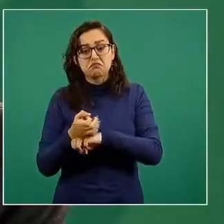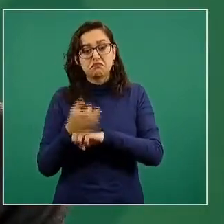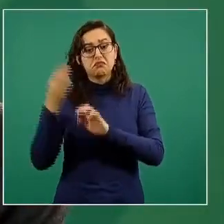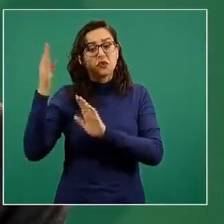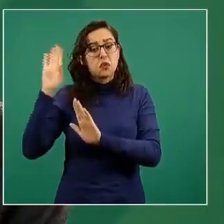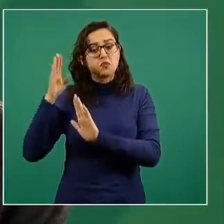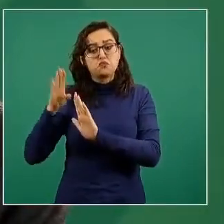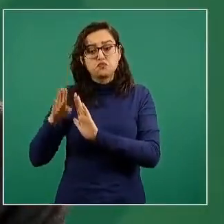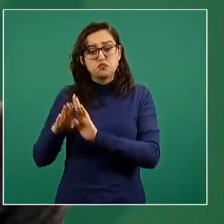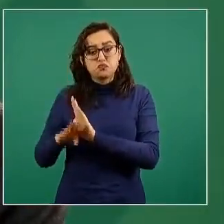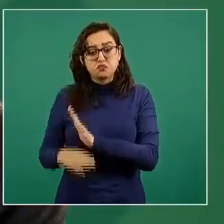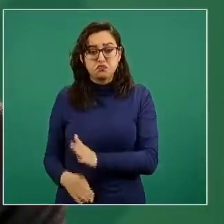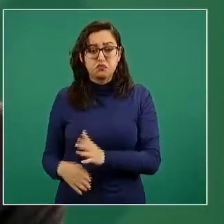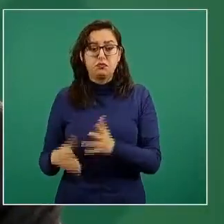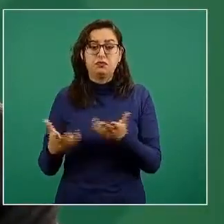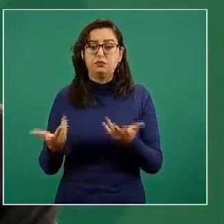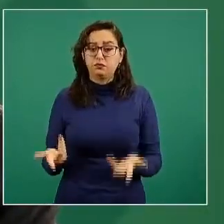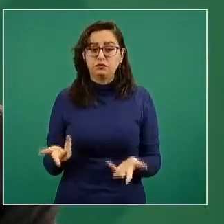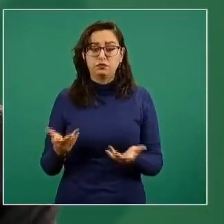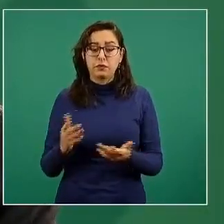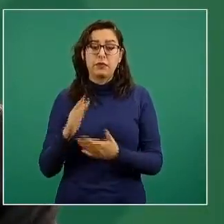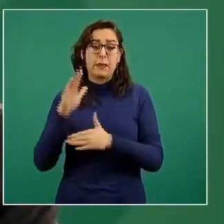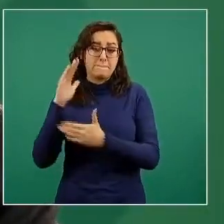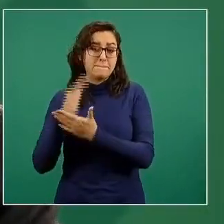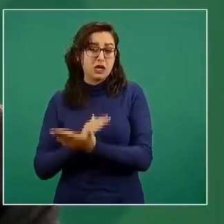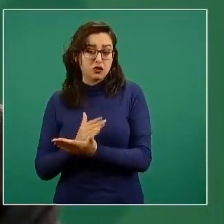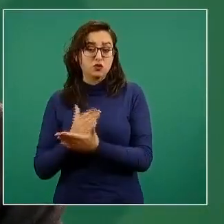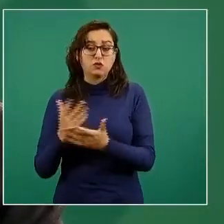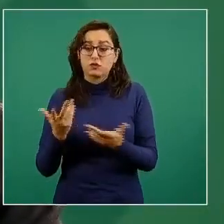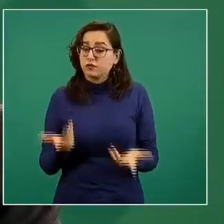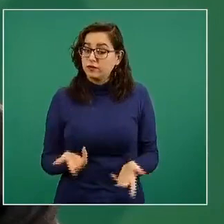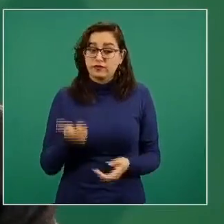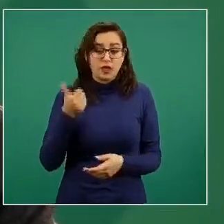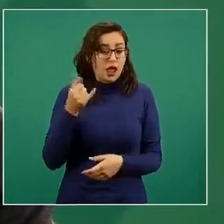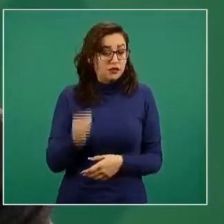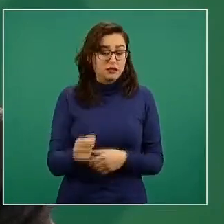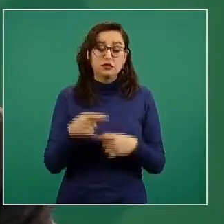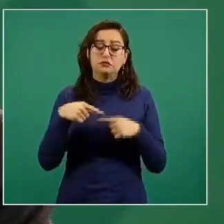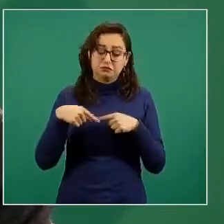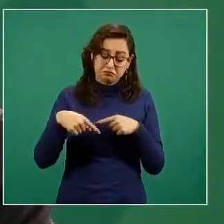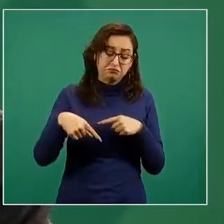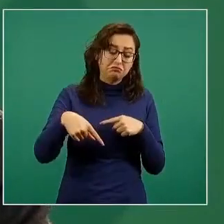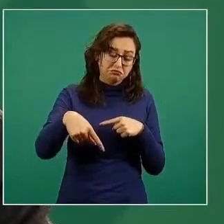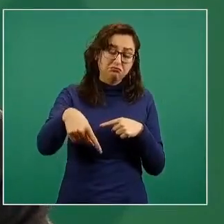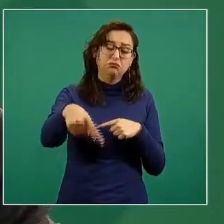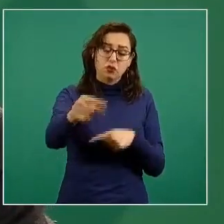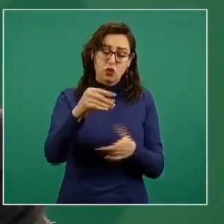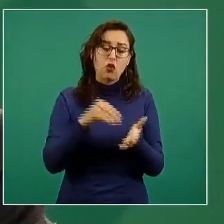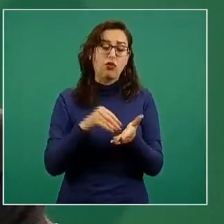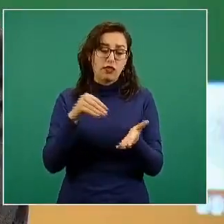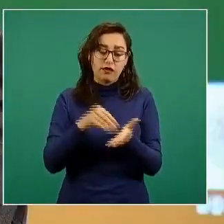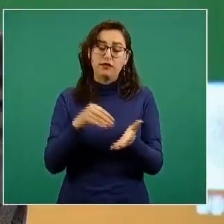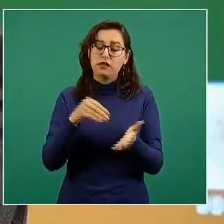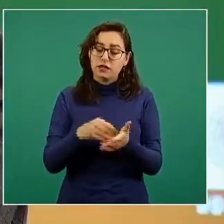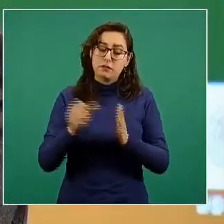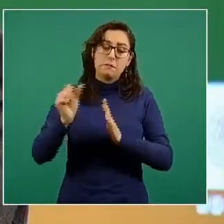una tendencia a la baja. Esto lo vamos a seguir observando durante varios meses